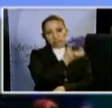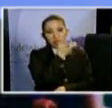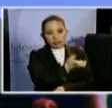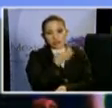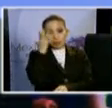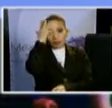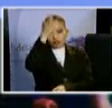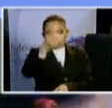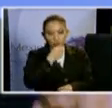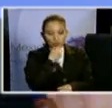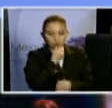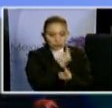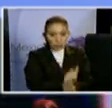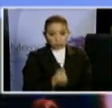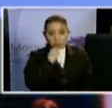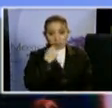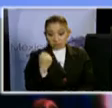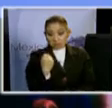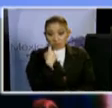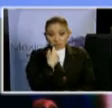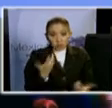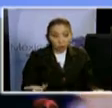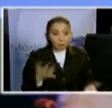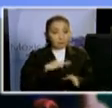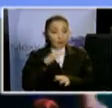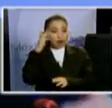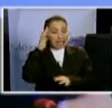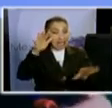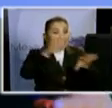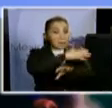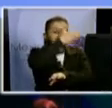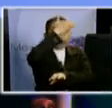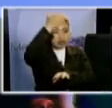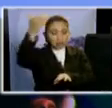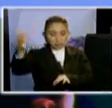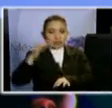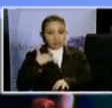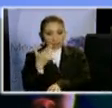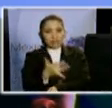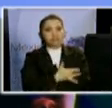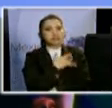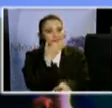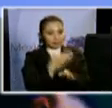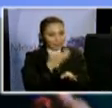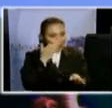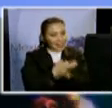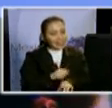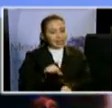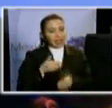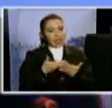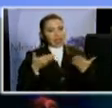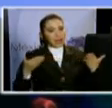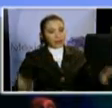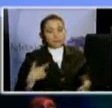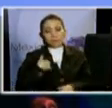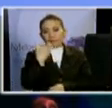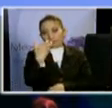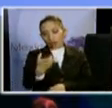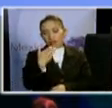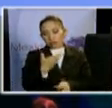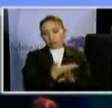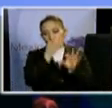las futuras generaciones, sino para nosotros mismos, porque los impactos del cambio climático ya se están sintiendo en el aquí y en el ahora. Por tanto,